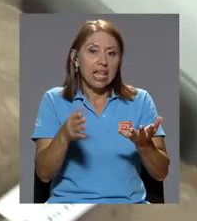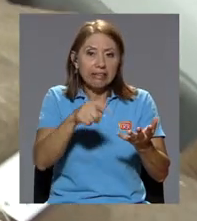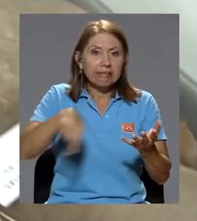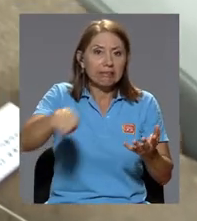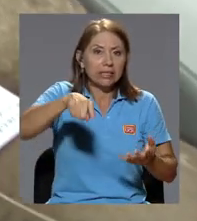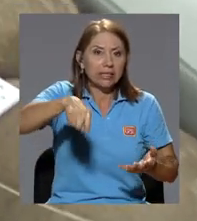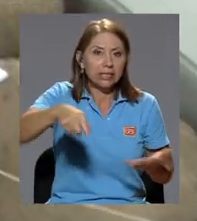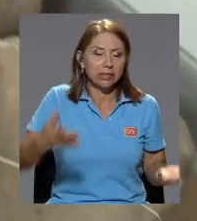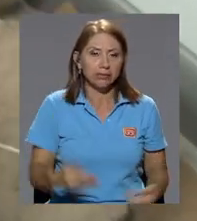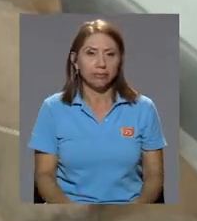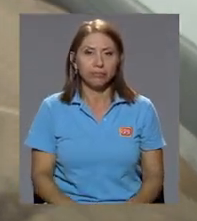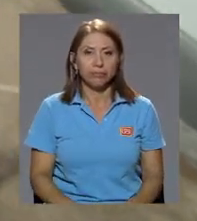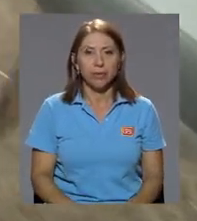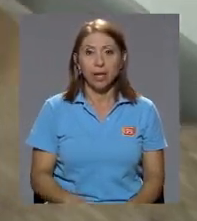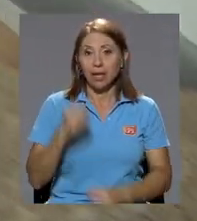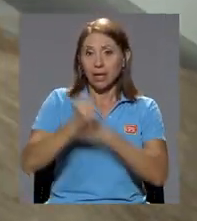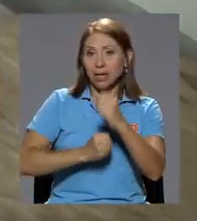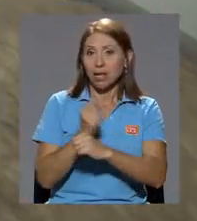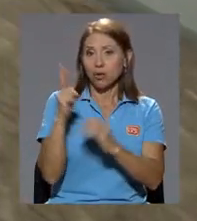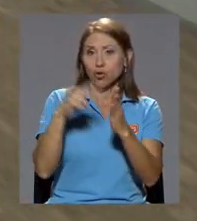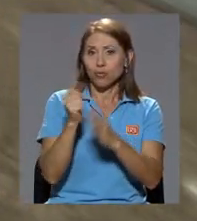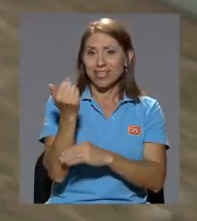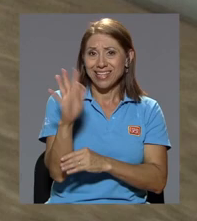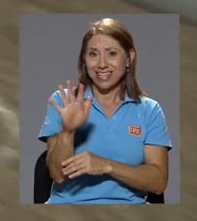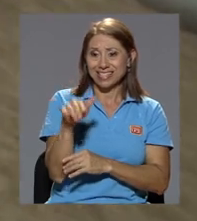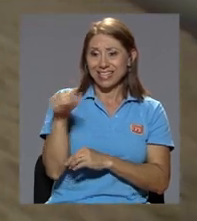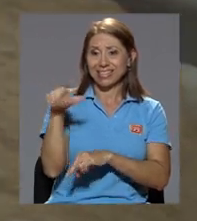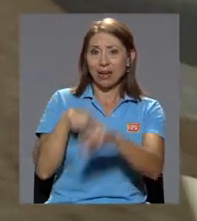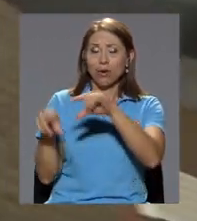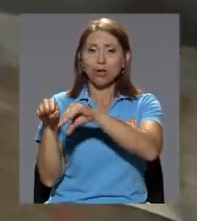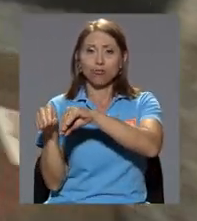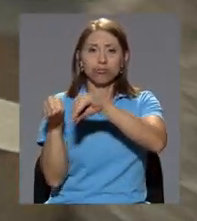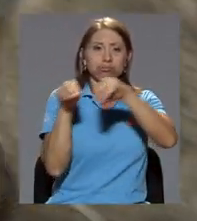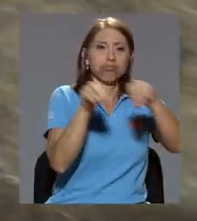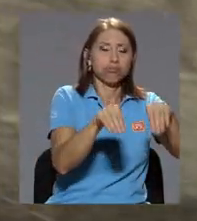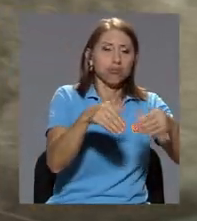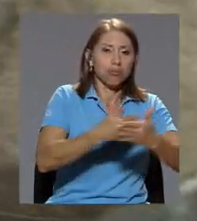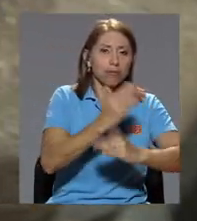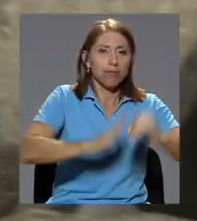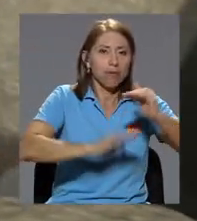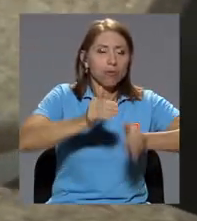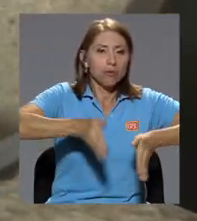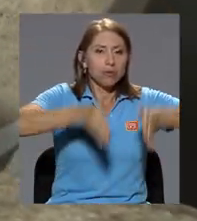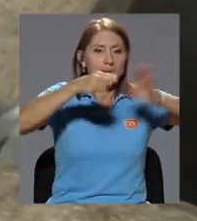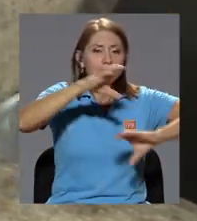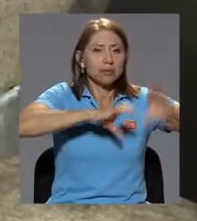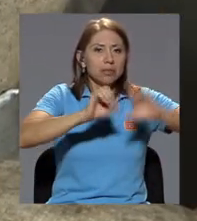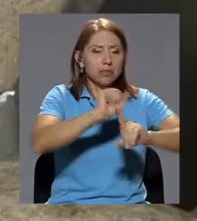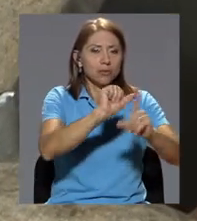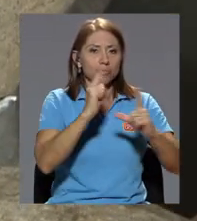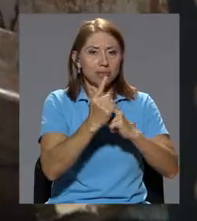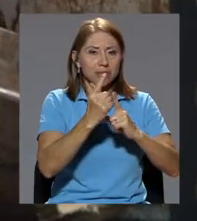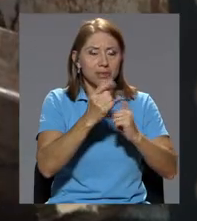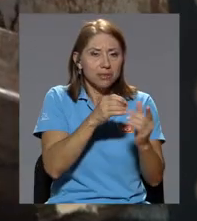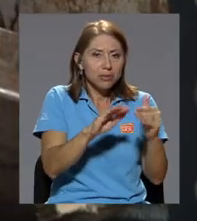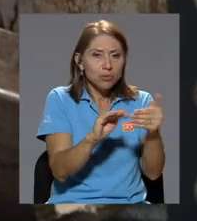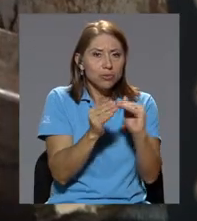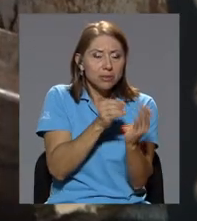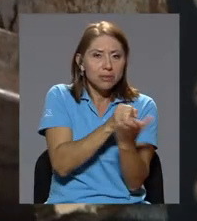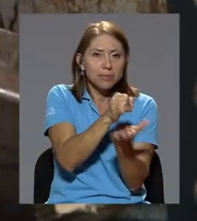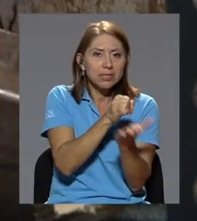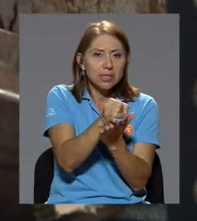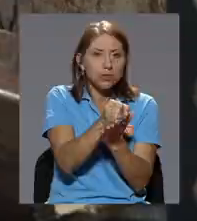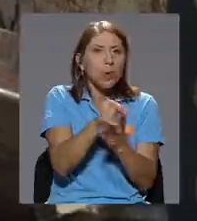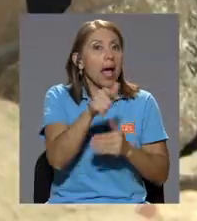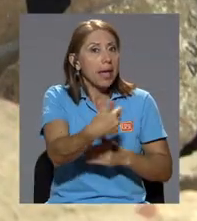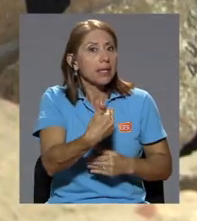los tiestos necesite. En el 2015, el laboratorio se traslada a la nueva Facultad de Ciencias Sociales en la Ciudad de la Investigación, lo cual